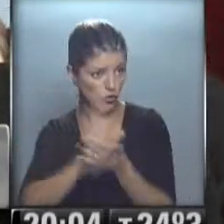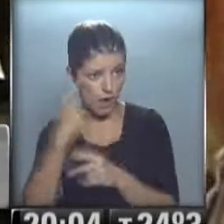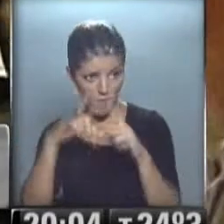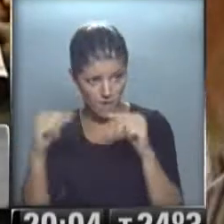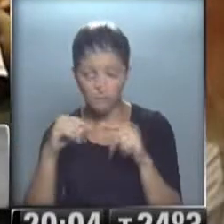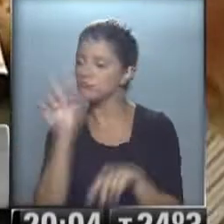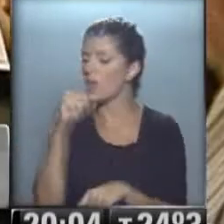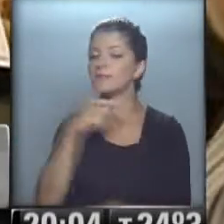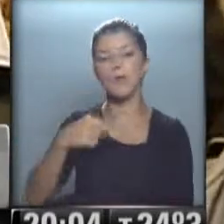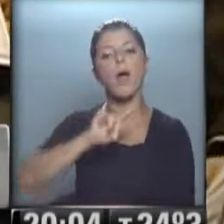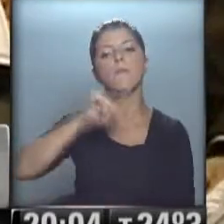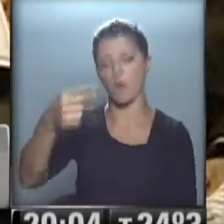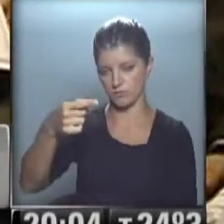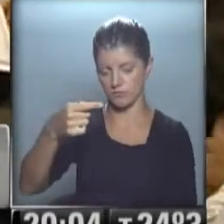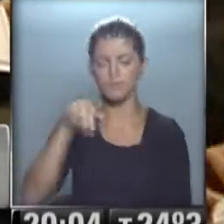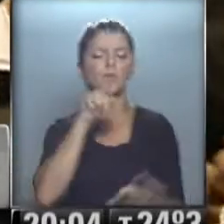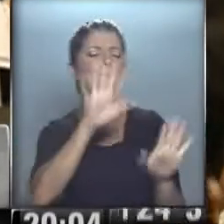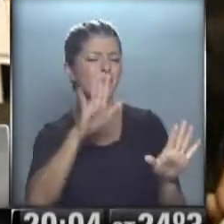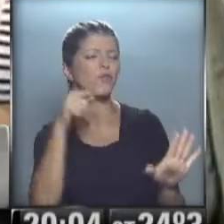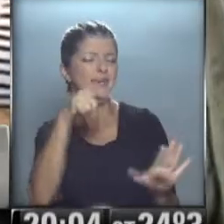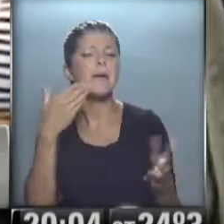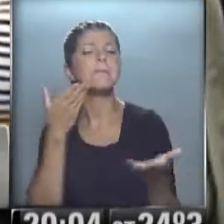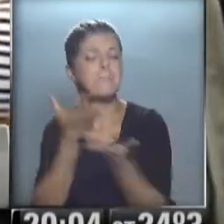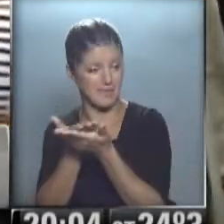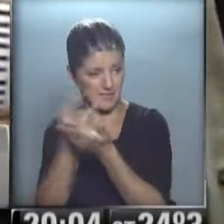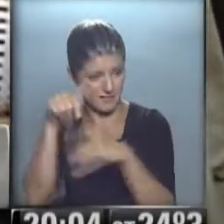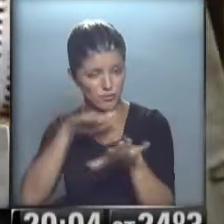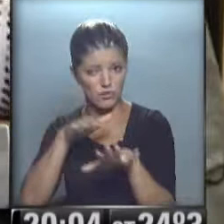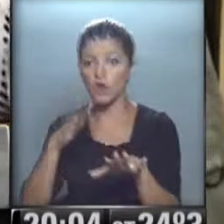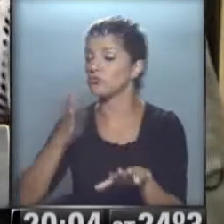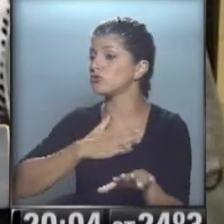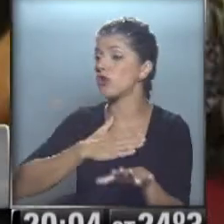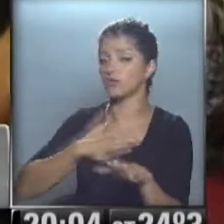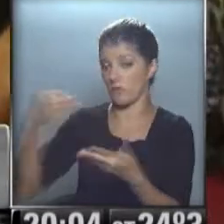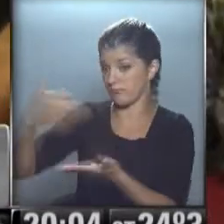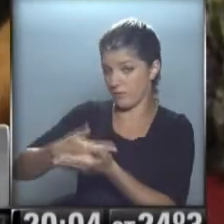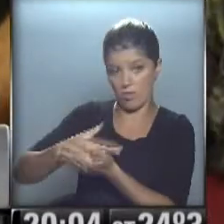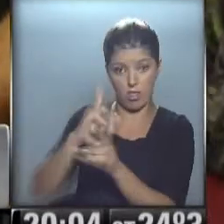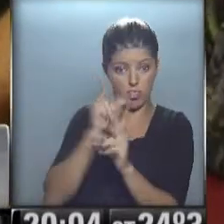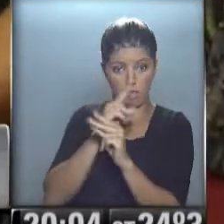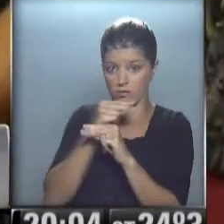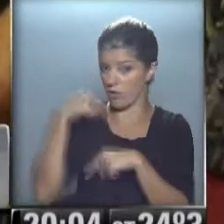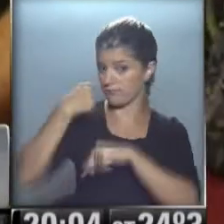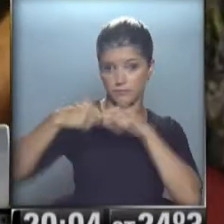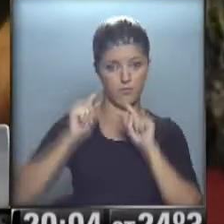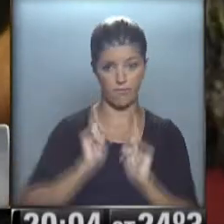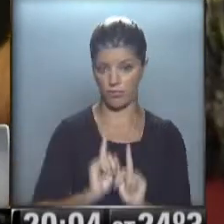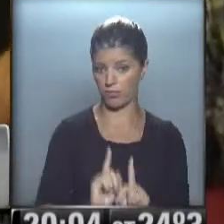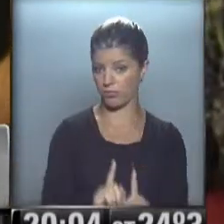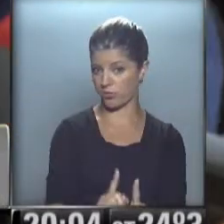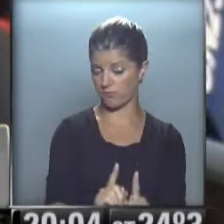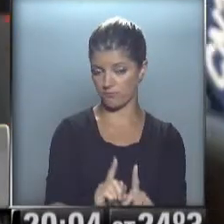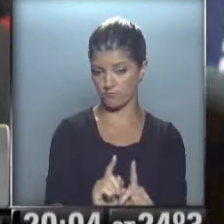Semana que viene. Estela, de lo que usted pretende a esto, es que no nos han ofrecido nada. Estamos igual que siempre porque no nos han ofrecido